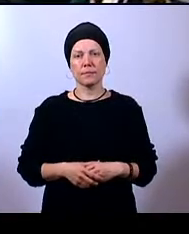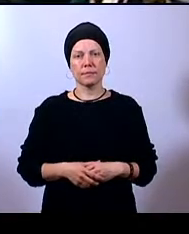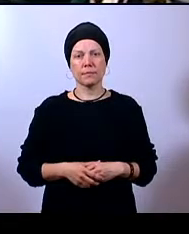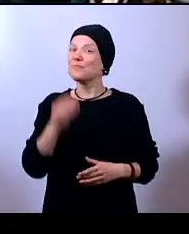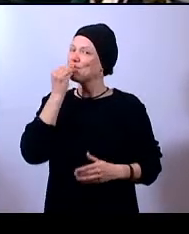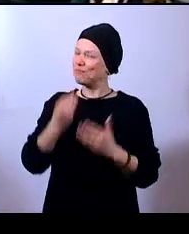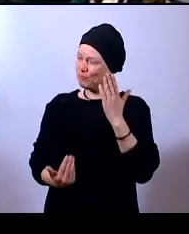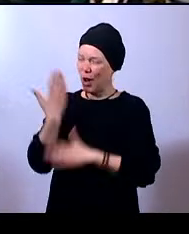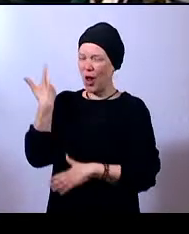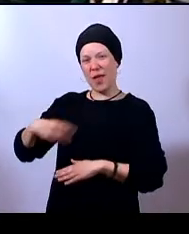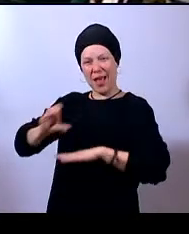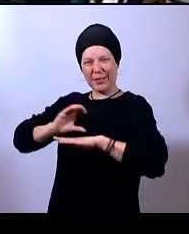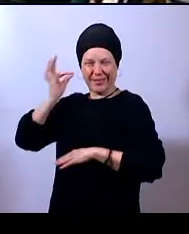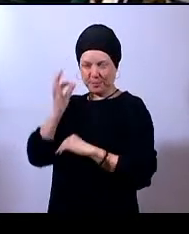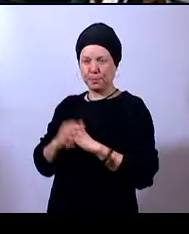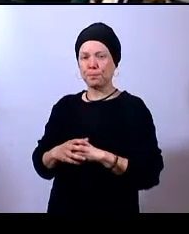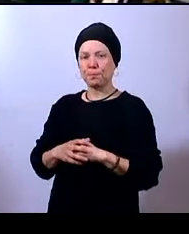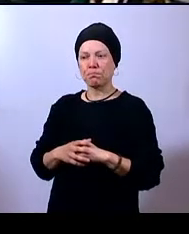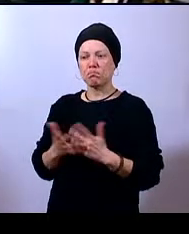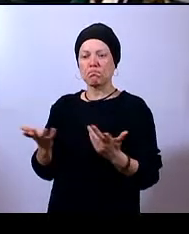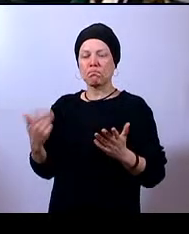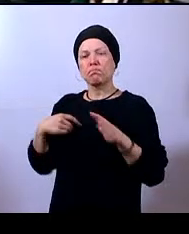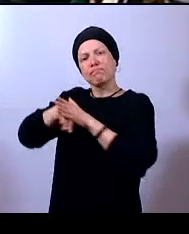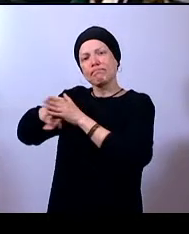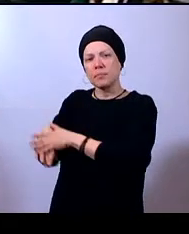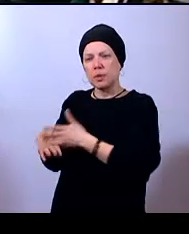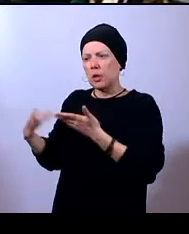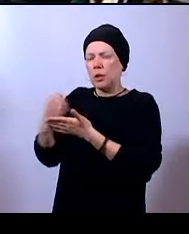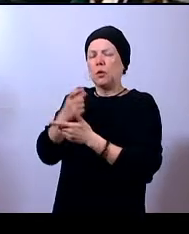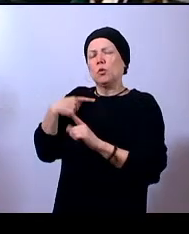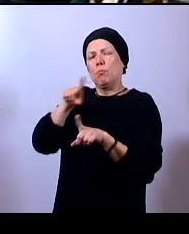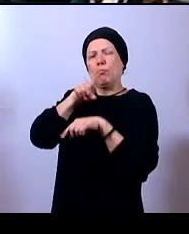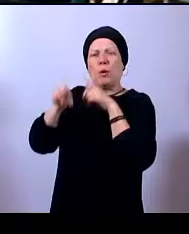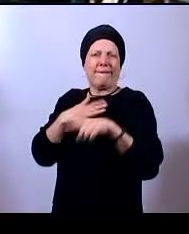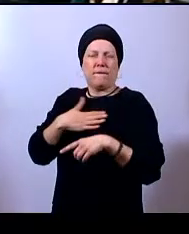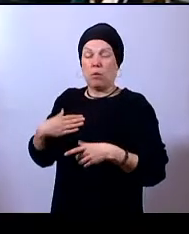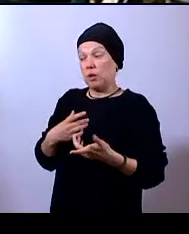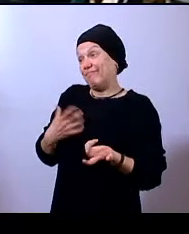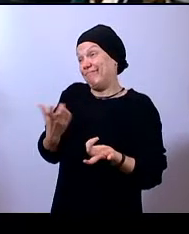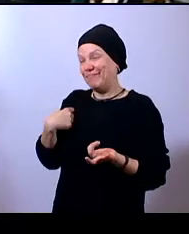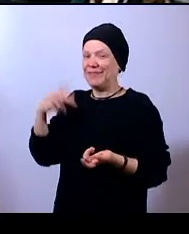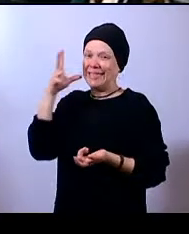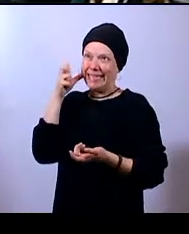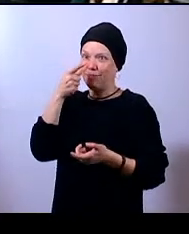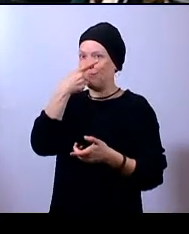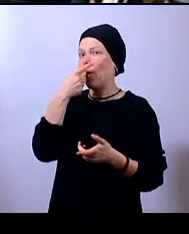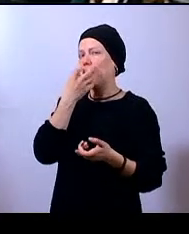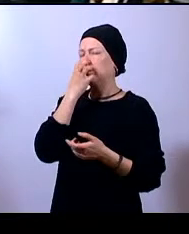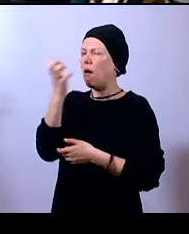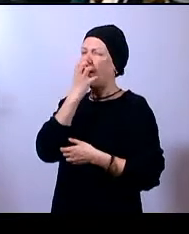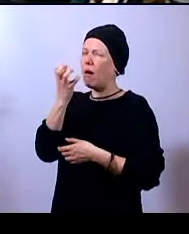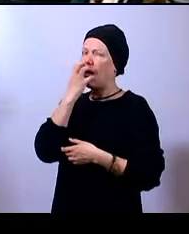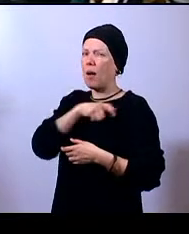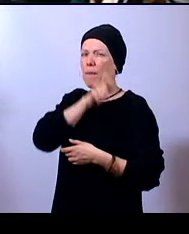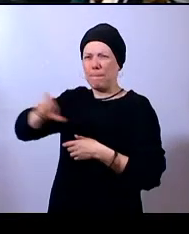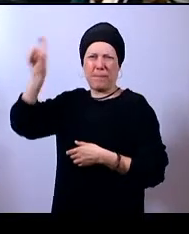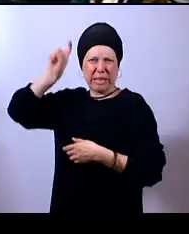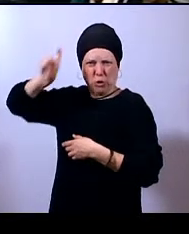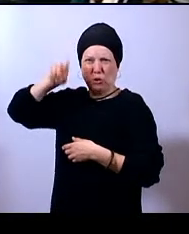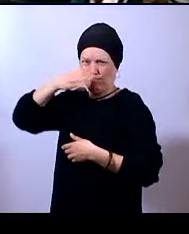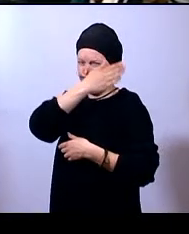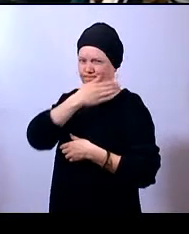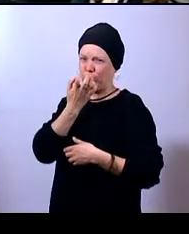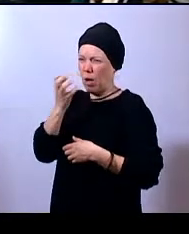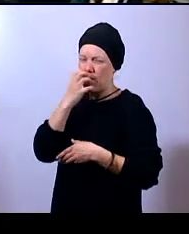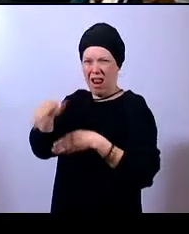Buenos días, consejera. Buenos días. Al margen de todo esto le quería preguntar, bueno, supongo que ya está escuchando por la protesta de los docentes, nos han comentado que no